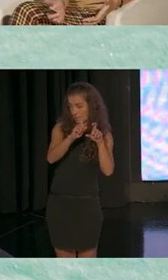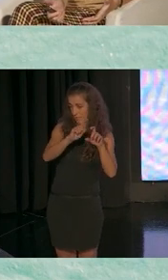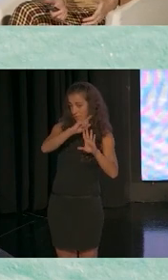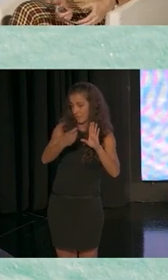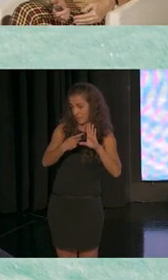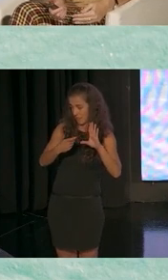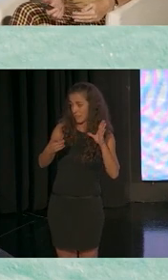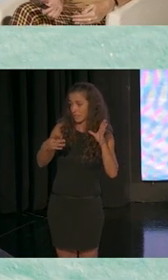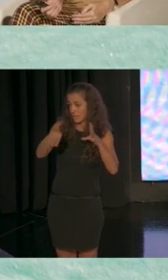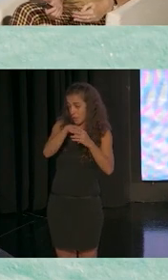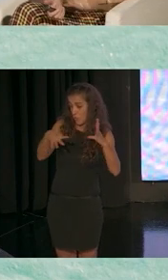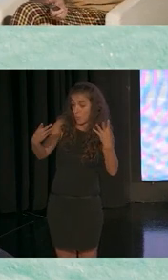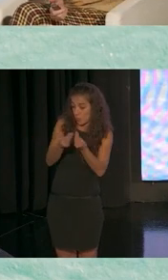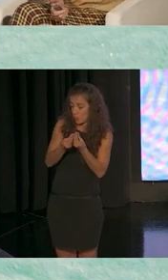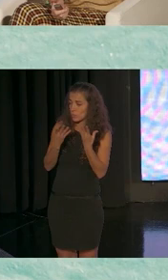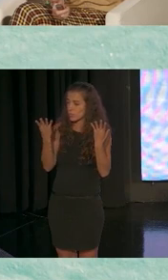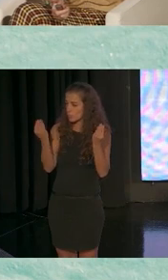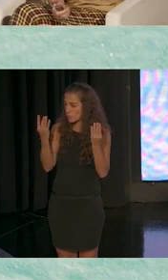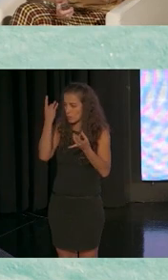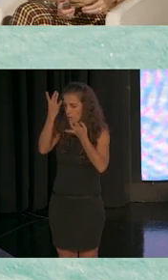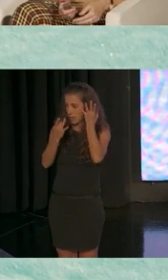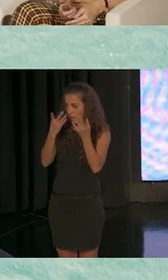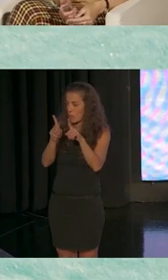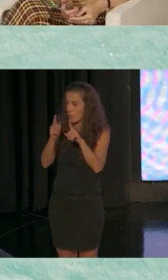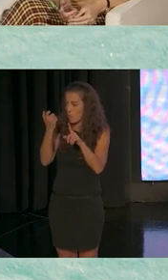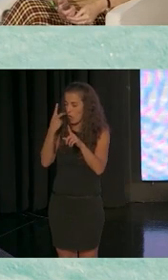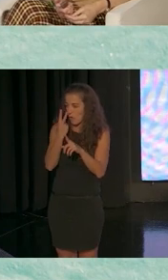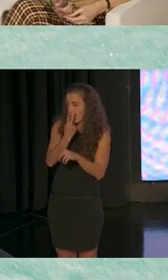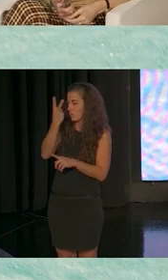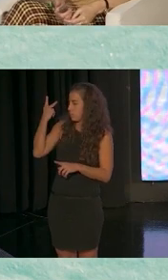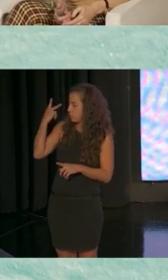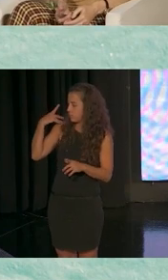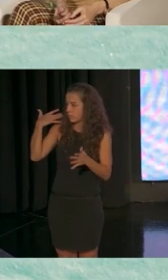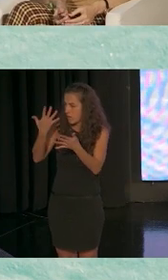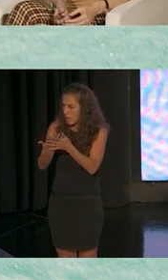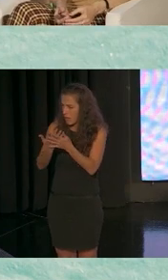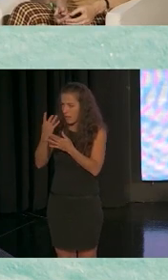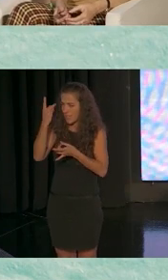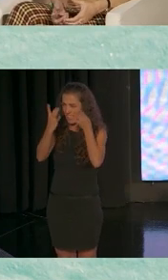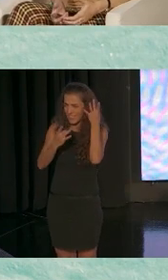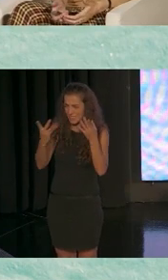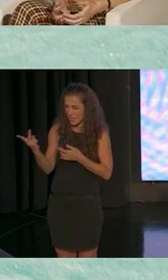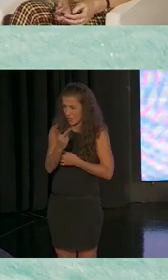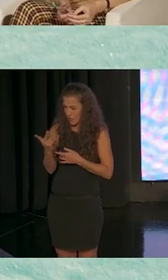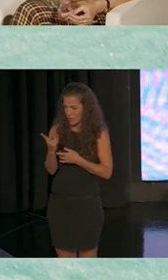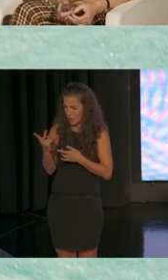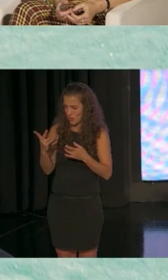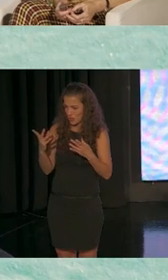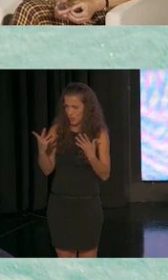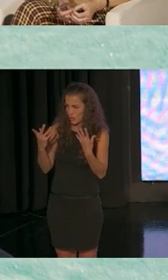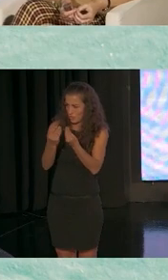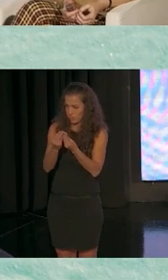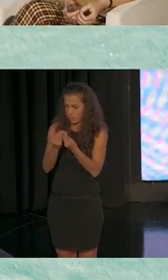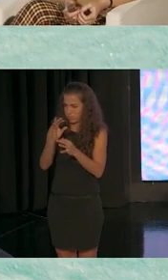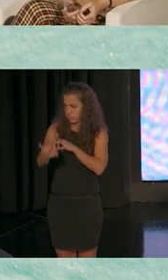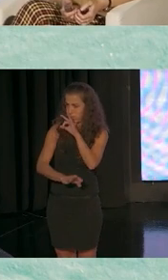actividades la verdad es que echamos la vista atrás y resulta que tenemos un montón de actividades ya conjuntamente de las cuales creemos